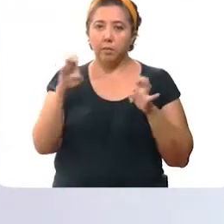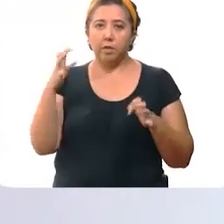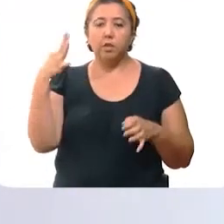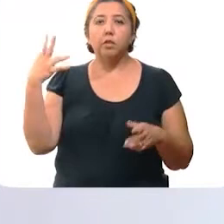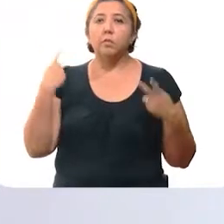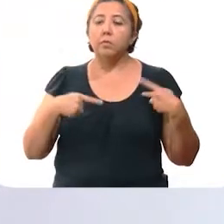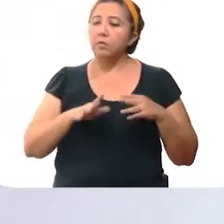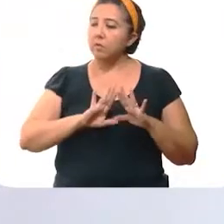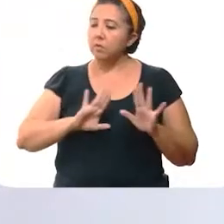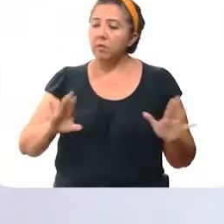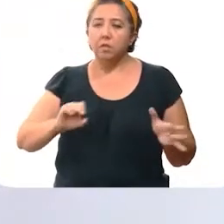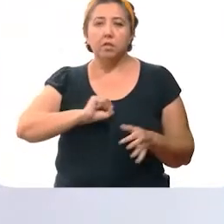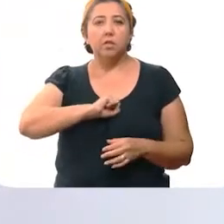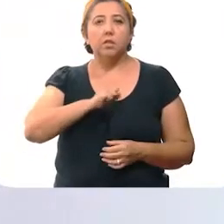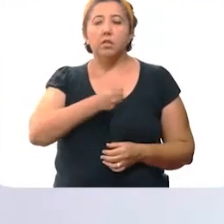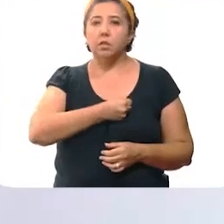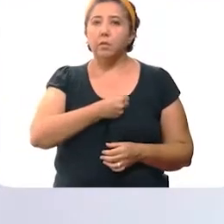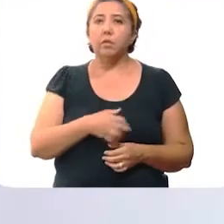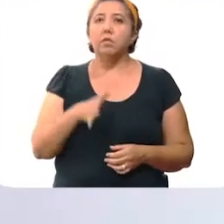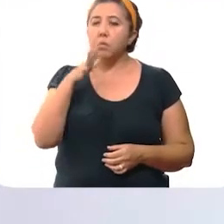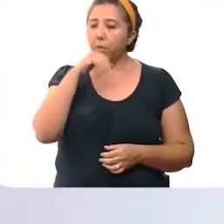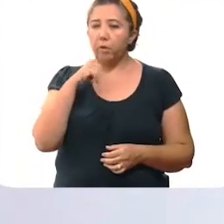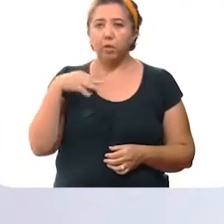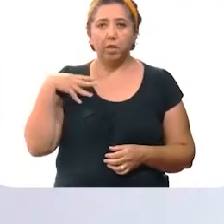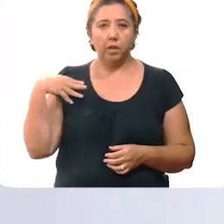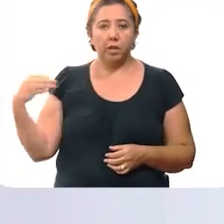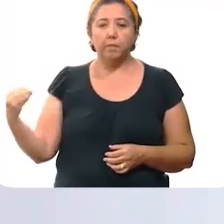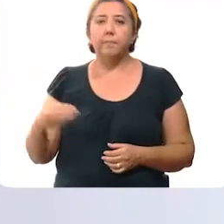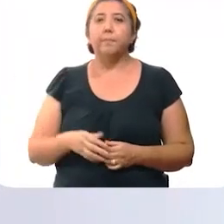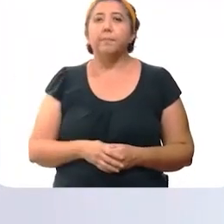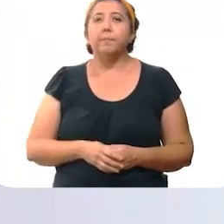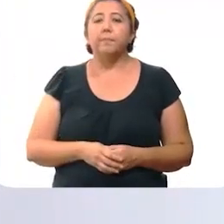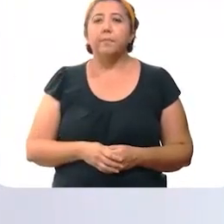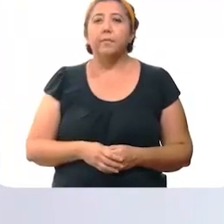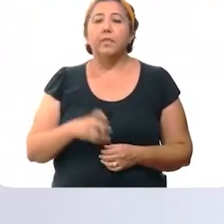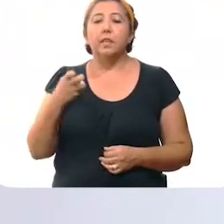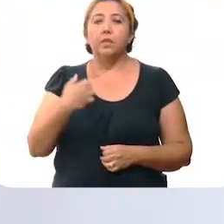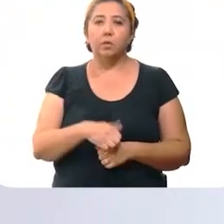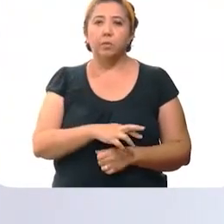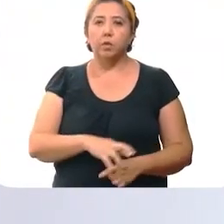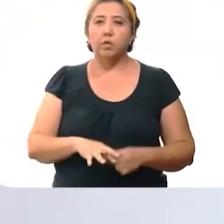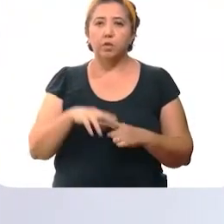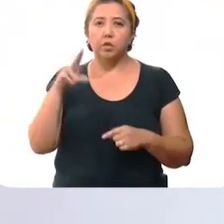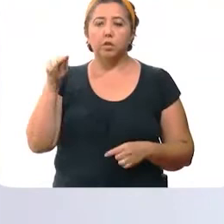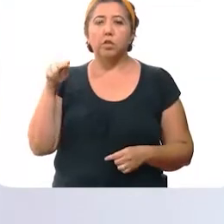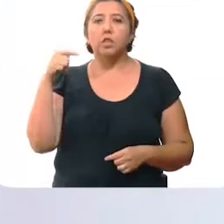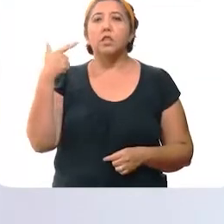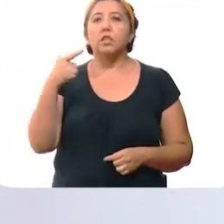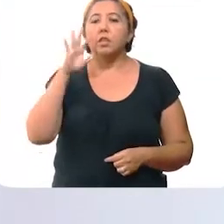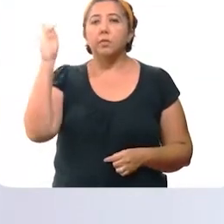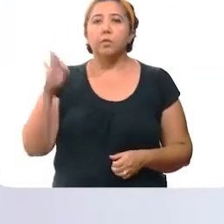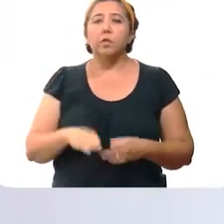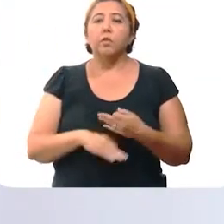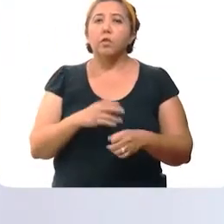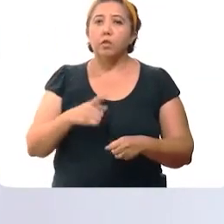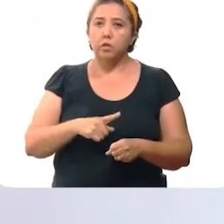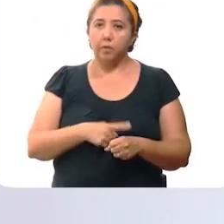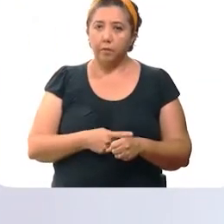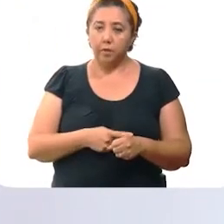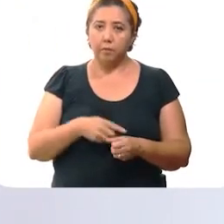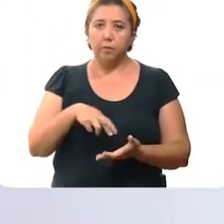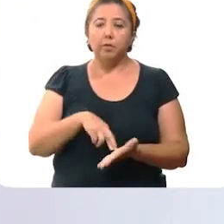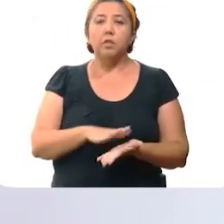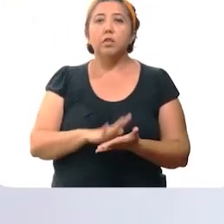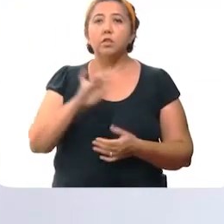30.905 pacientes ya se recuperaron, no presentan síntomas ni pueden contagiar. Esta cifra representa el 87% del total de